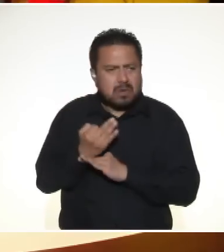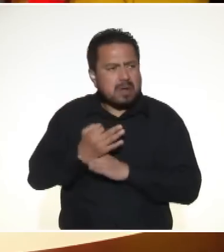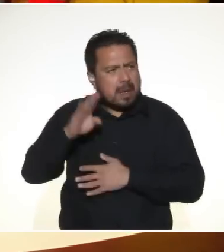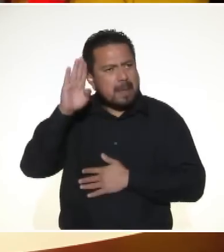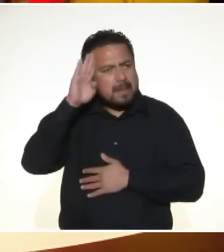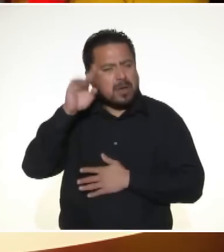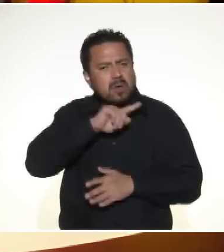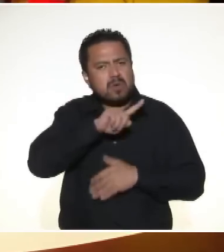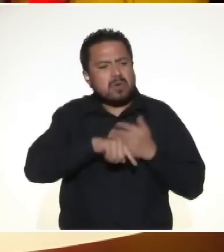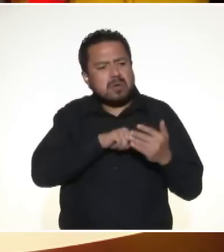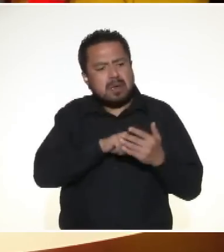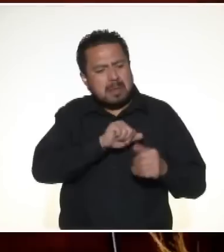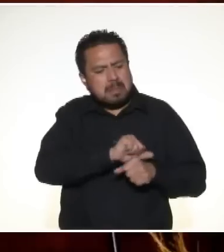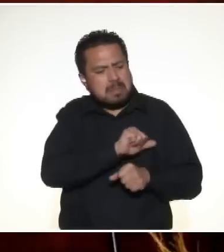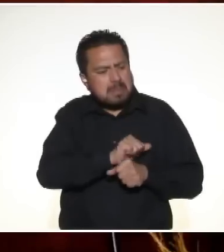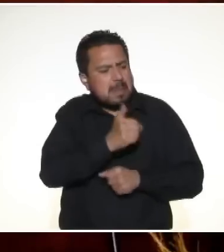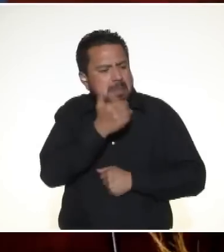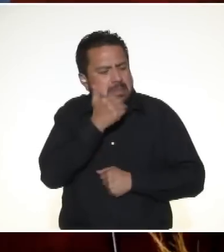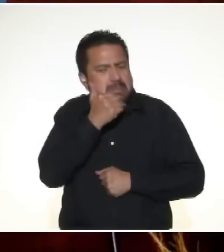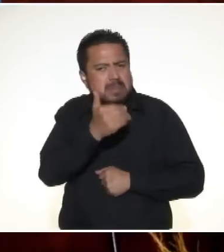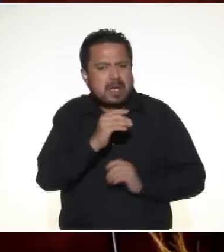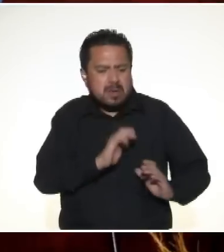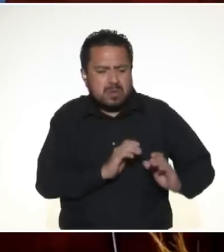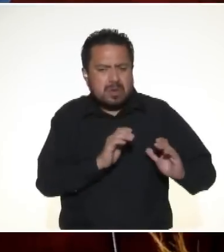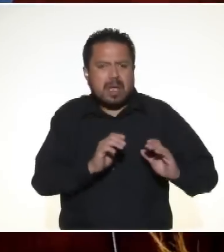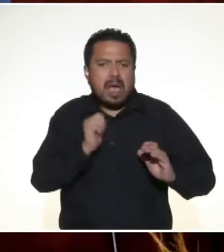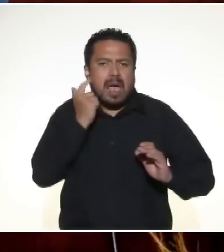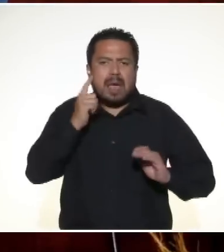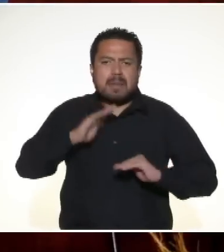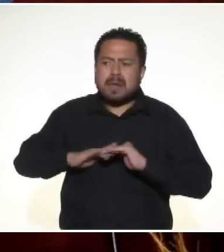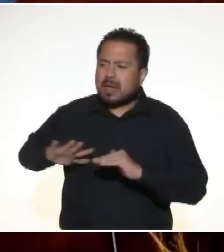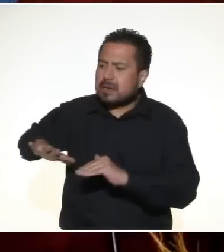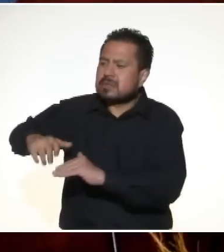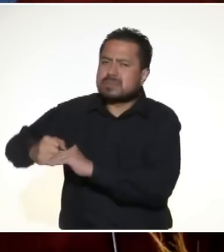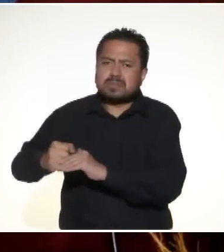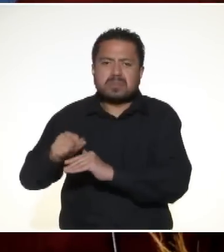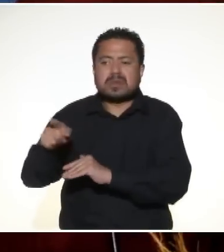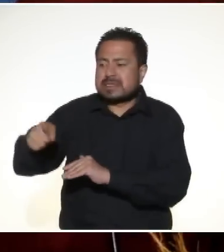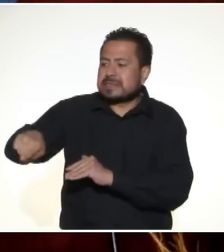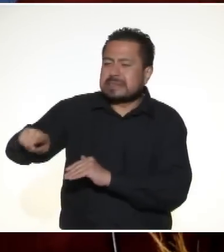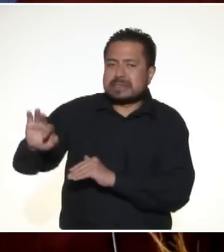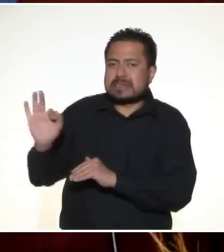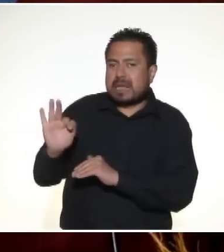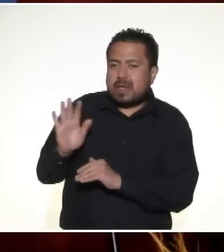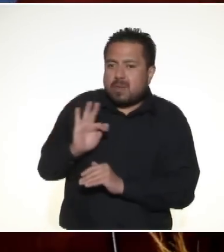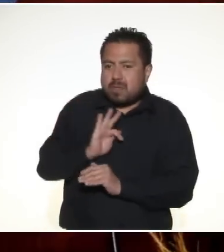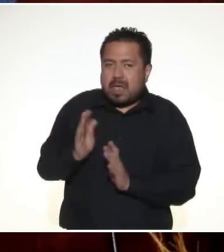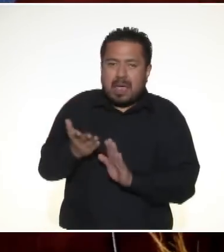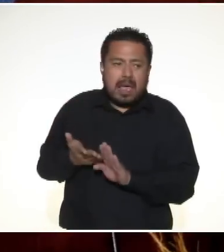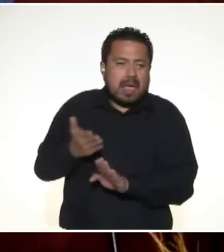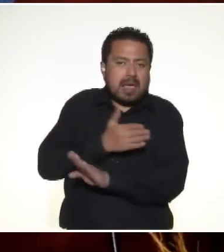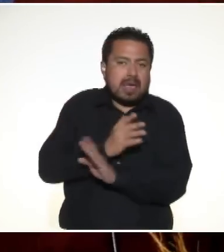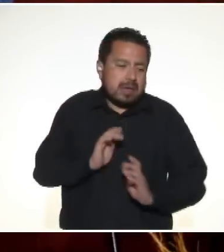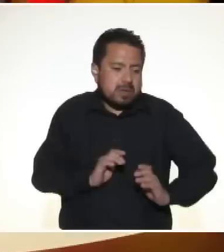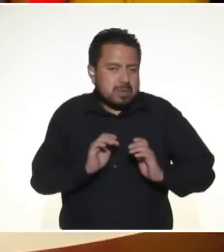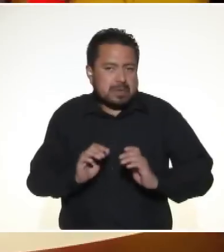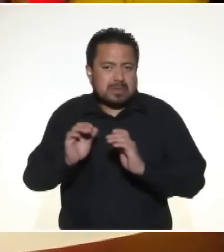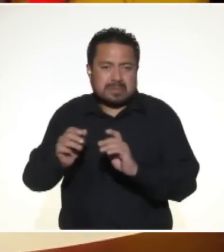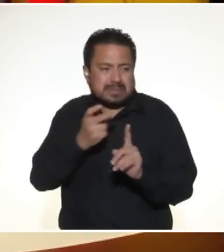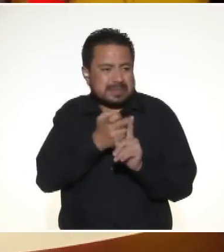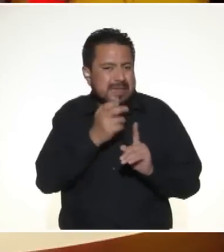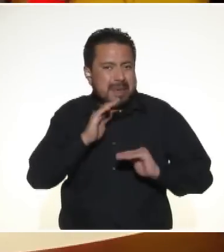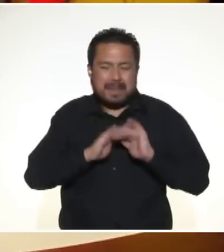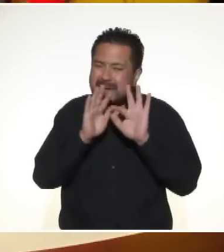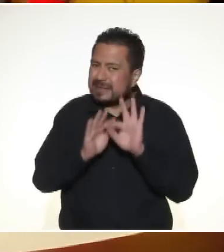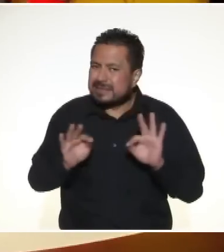vengo manejando perfectamente bien con toda mi precaución y choca a alguien más, también es prevenible si el otro se hubiera tomado alguna precaución. Yo creo que esto es muy